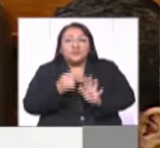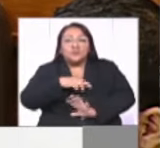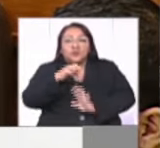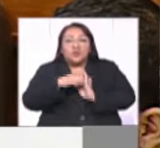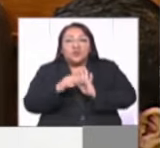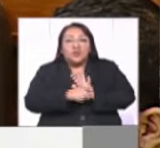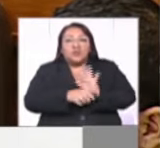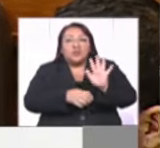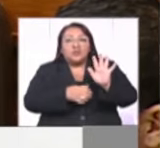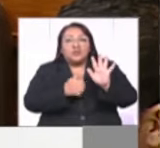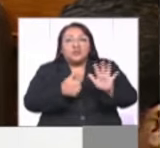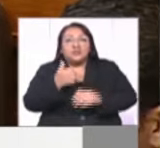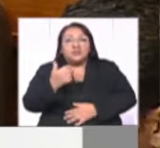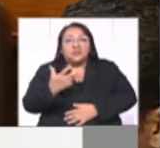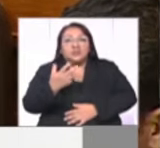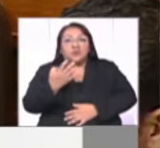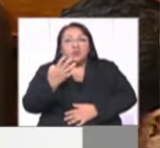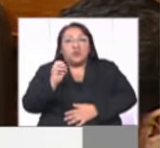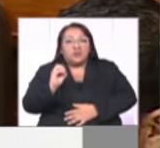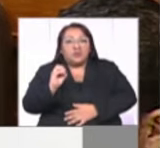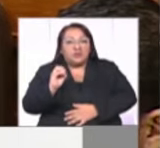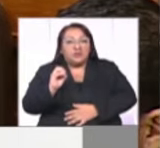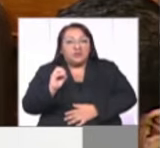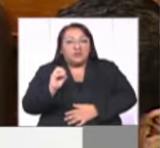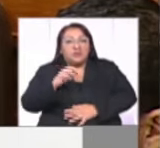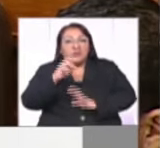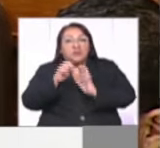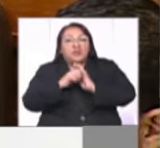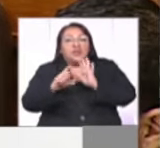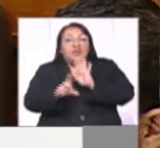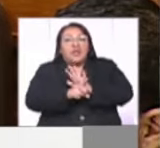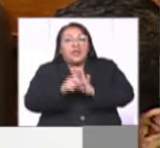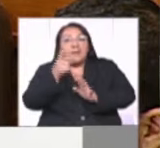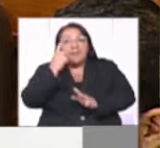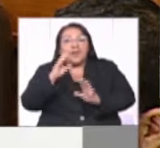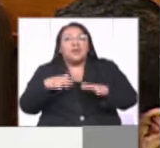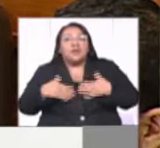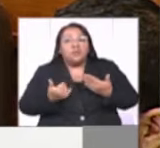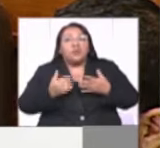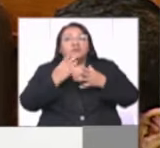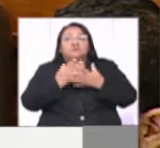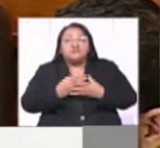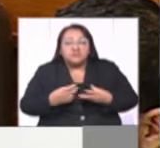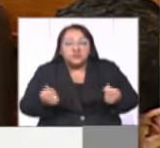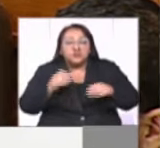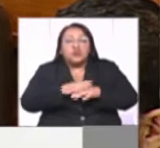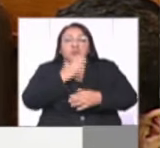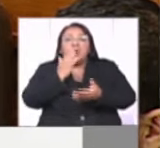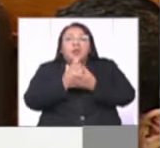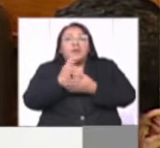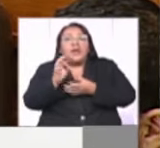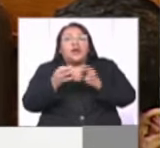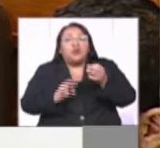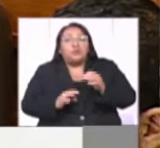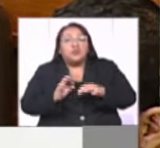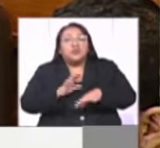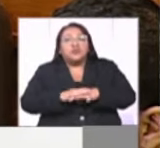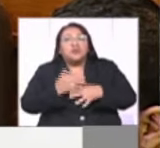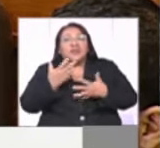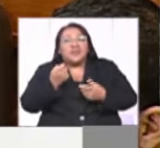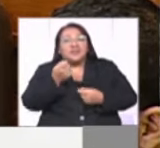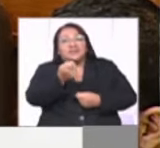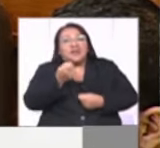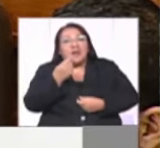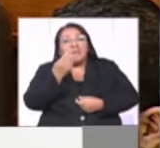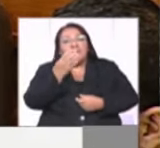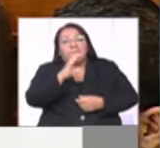legislativa 6340, proyecto de la ley para aliviar los efectos de la crisis económica y